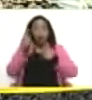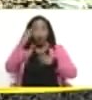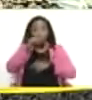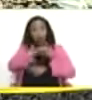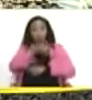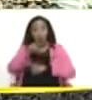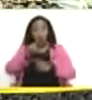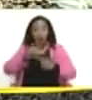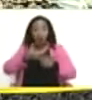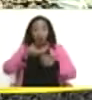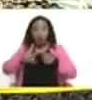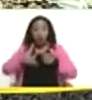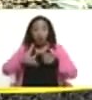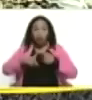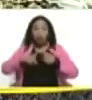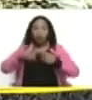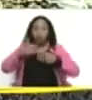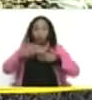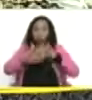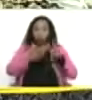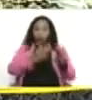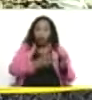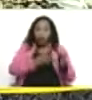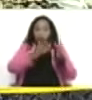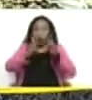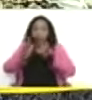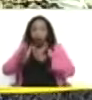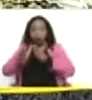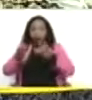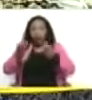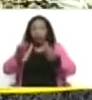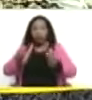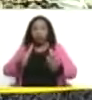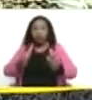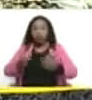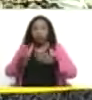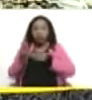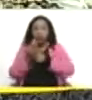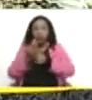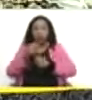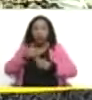entonces pasan a su situación digna de reserva activa.